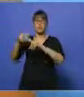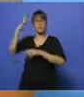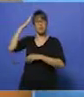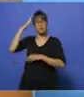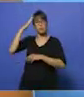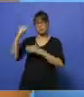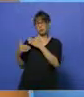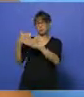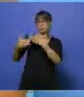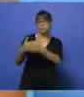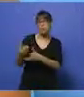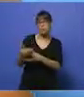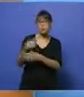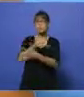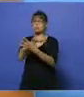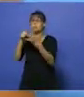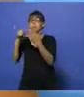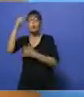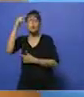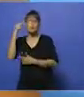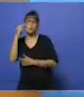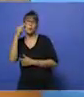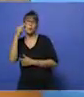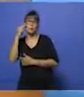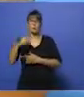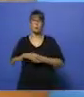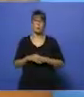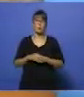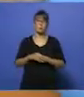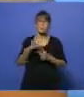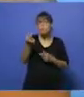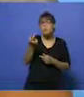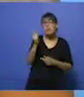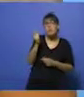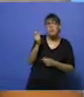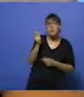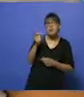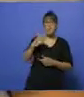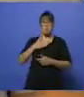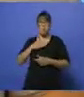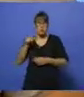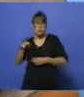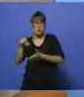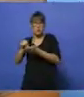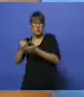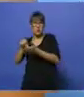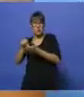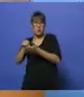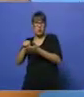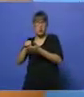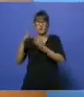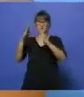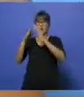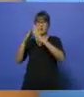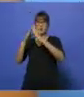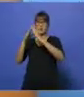desarrollando, que hoy son 9 en esta casa. ¿Esto con fondos propios, fondos provinciales? La Casa de la Cultura, la remodelación, hemos